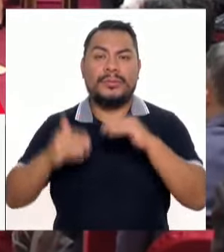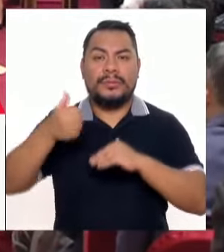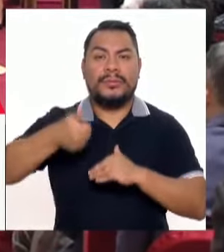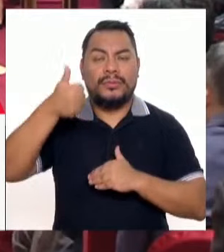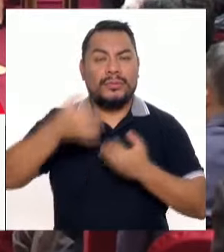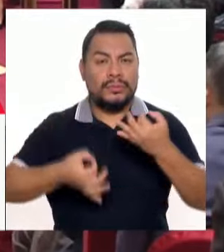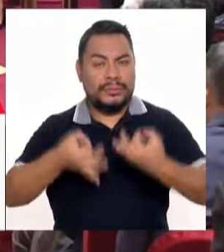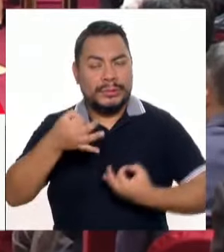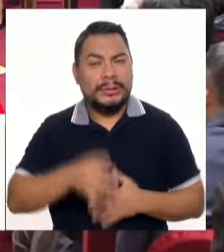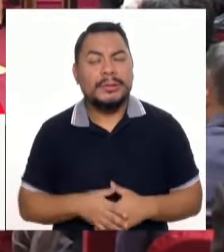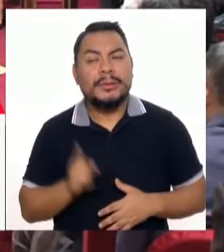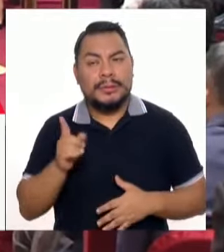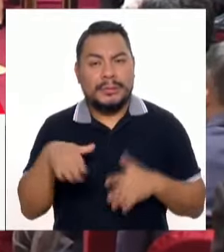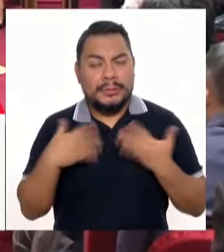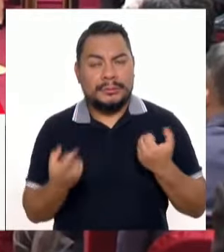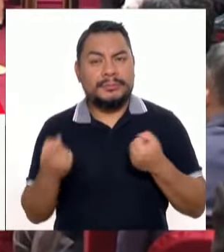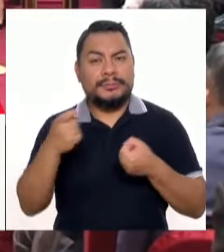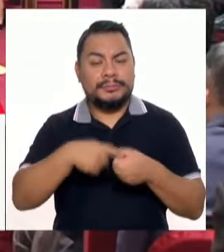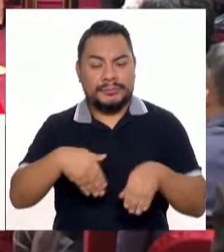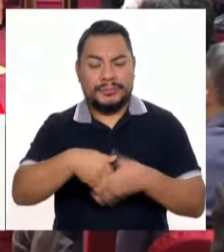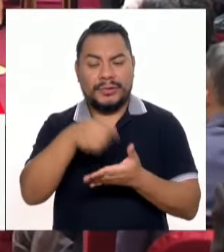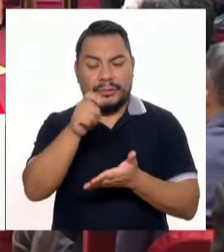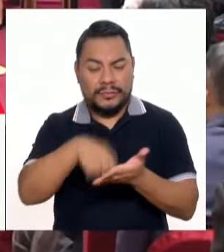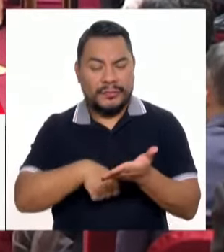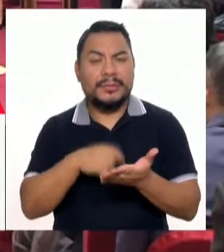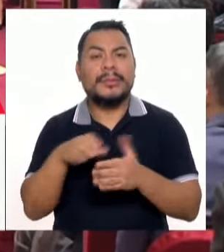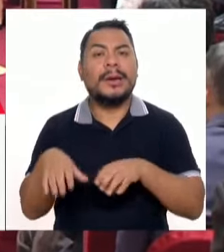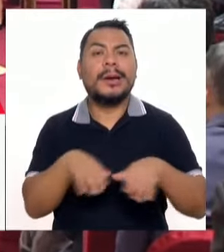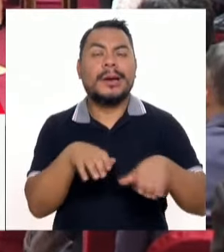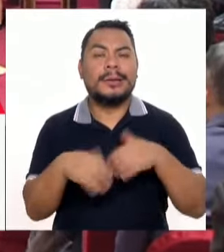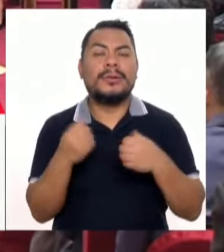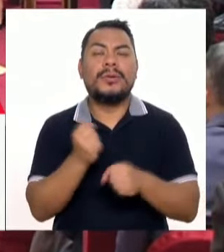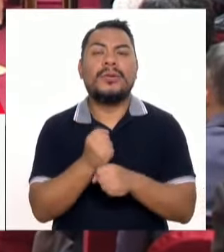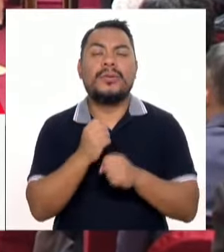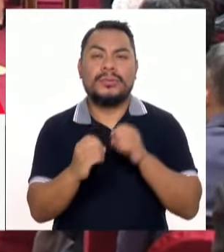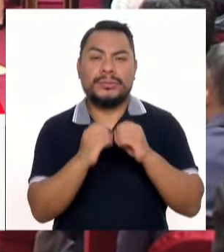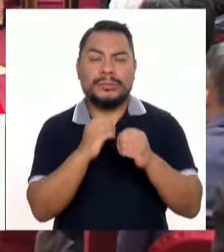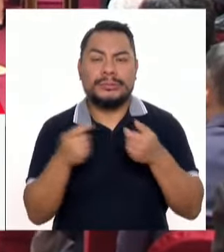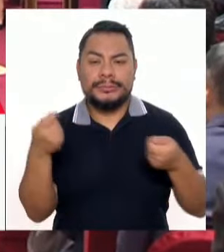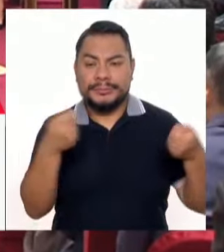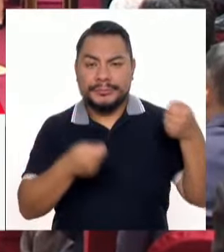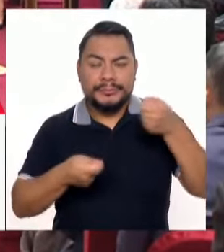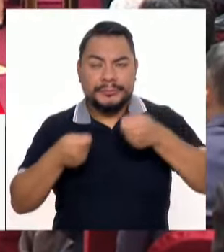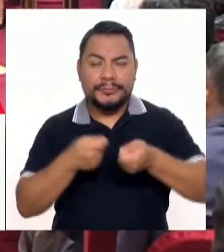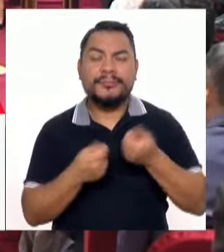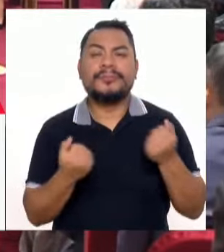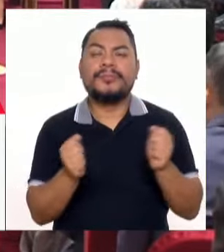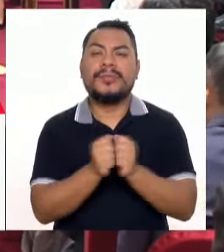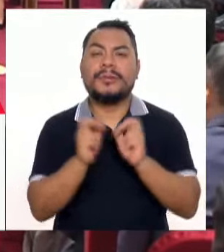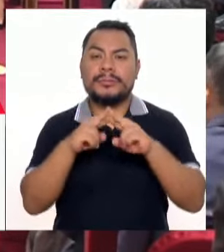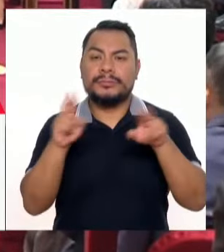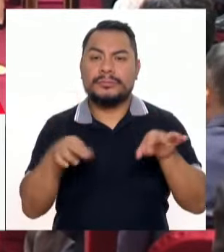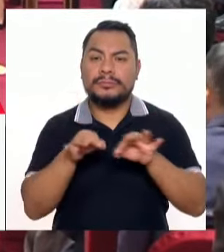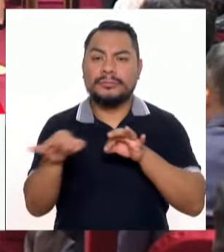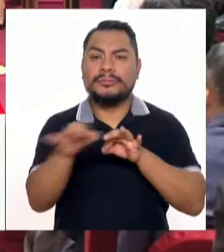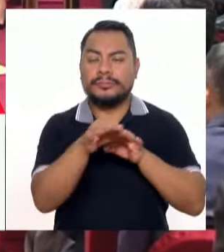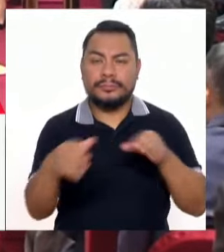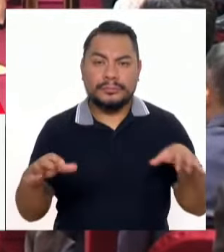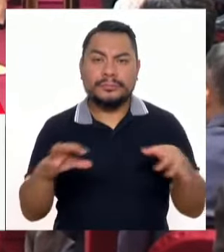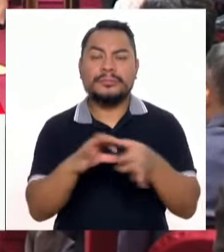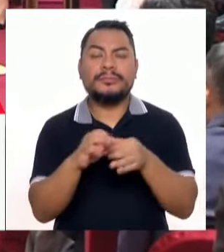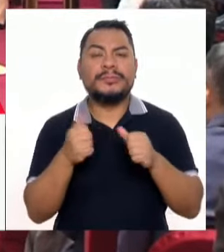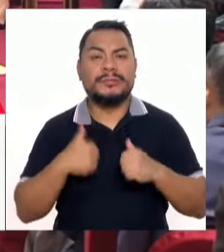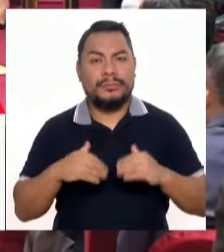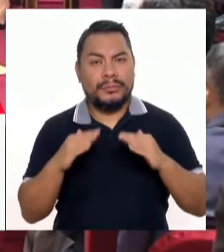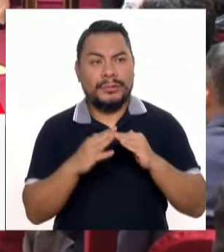Justicia para suscripción de convenios para la ejecución de obras de inversión con gobiernos regionales y